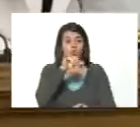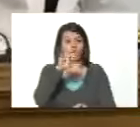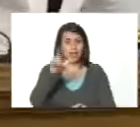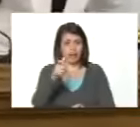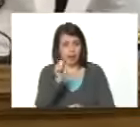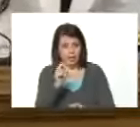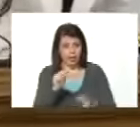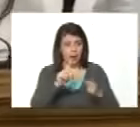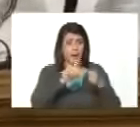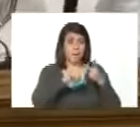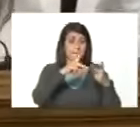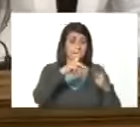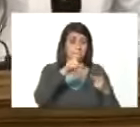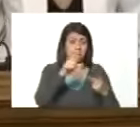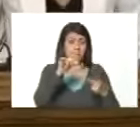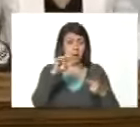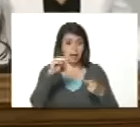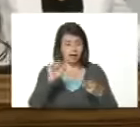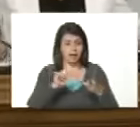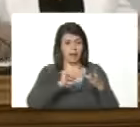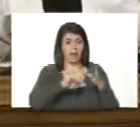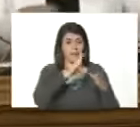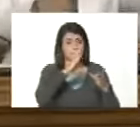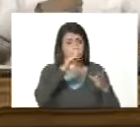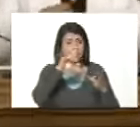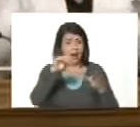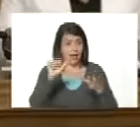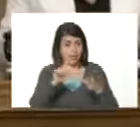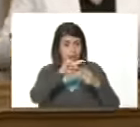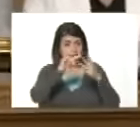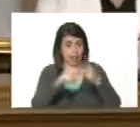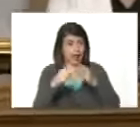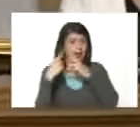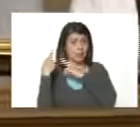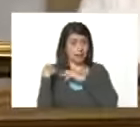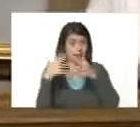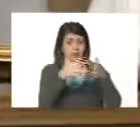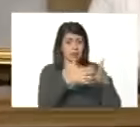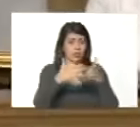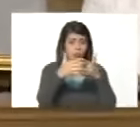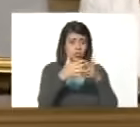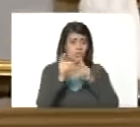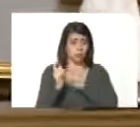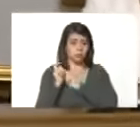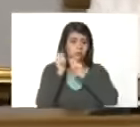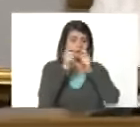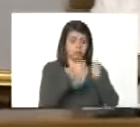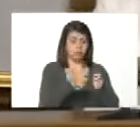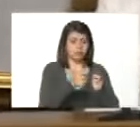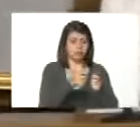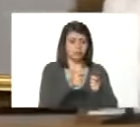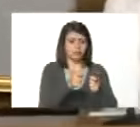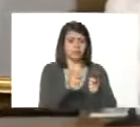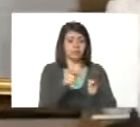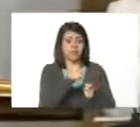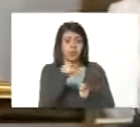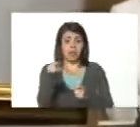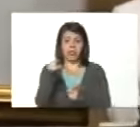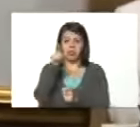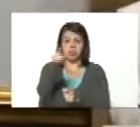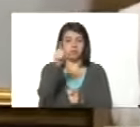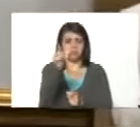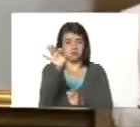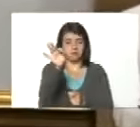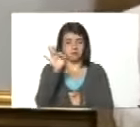Decidió Blinken. Decidió Brian Nichols. Decidieron ellos asumirlo directamente. Y pusieron al de ellos.